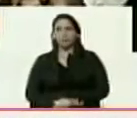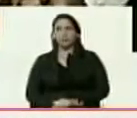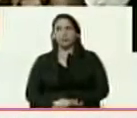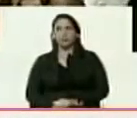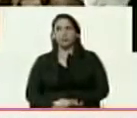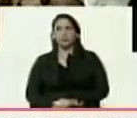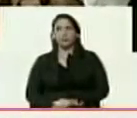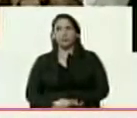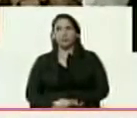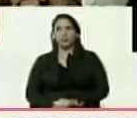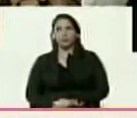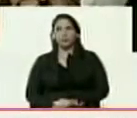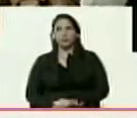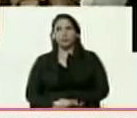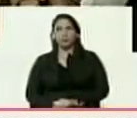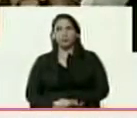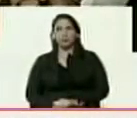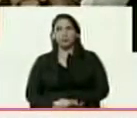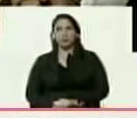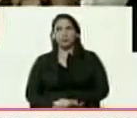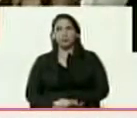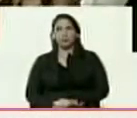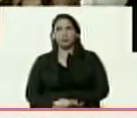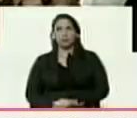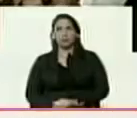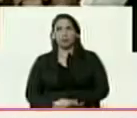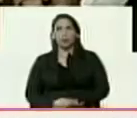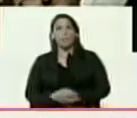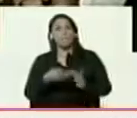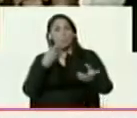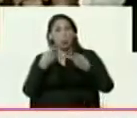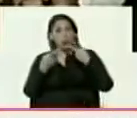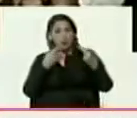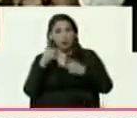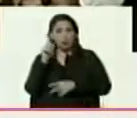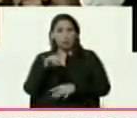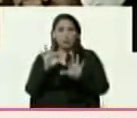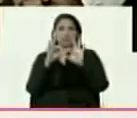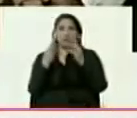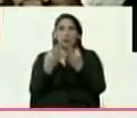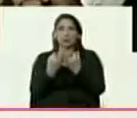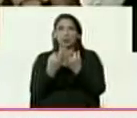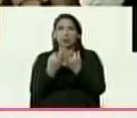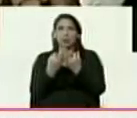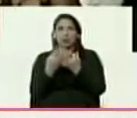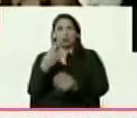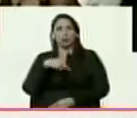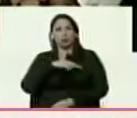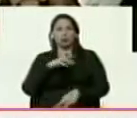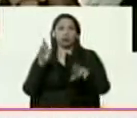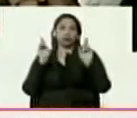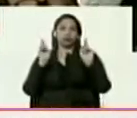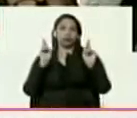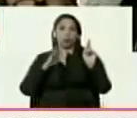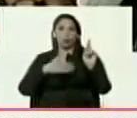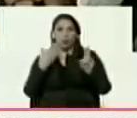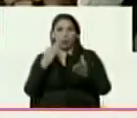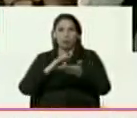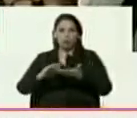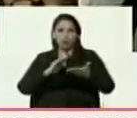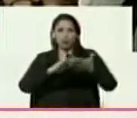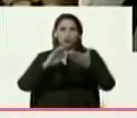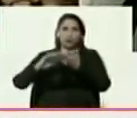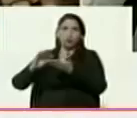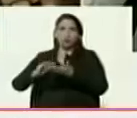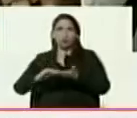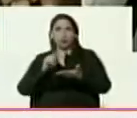todo el sector político y también los familiares aspiramos que se puedan resolver